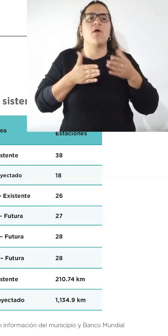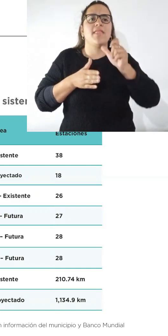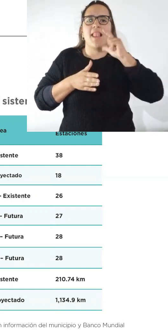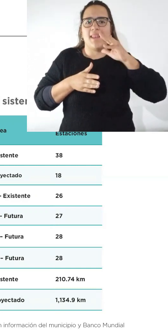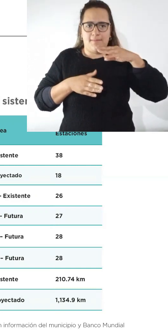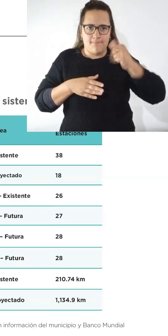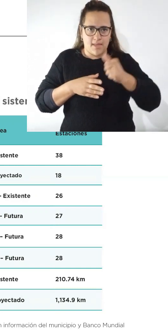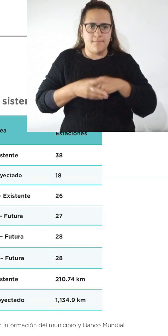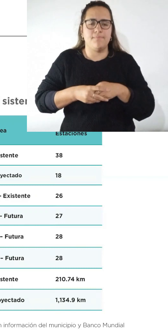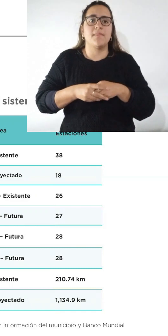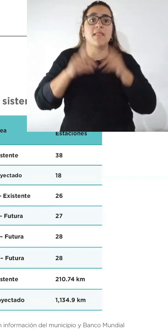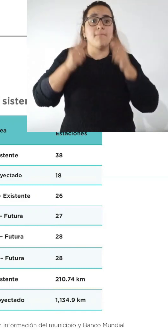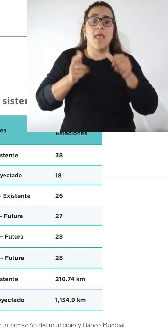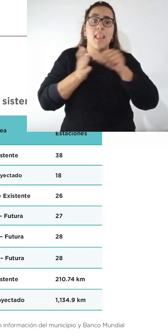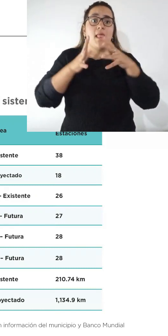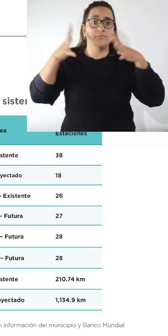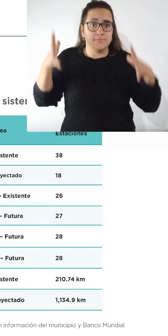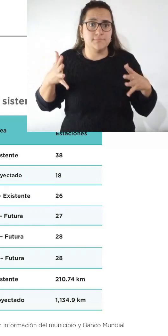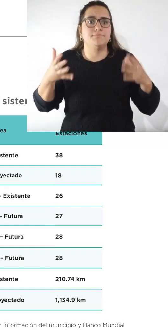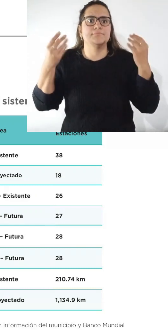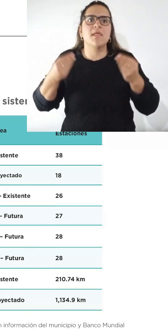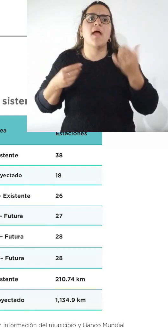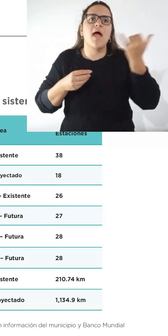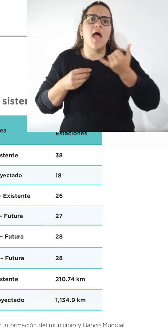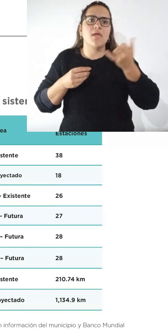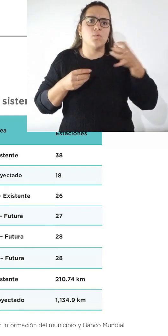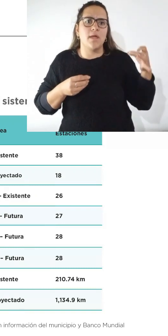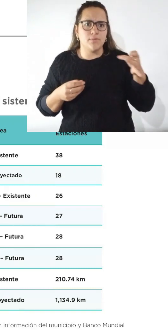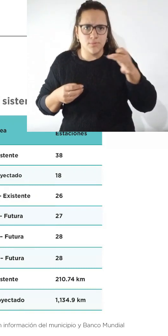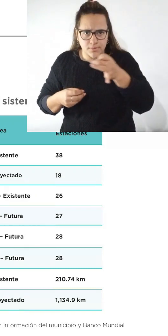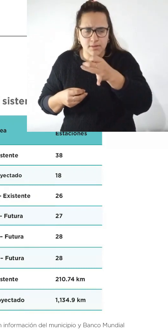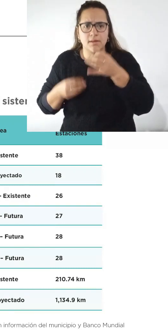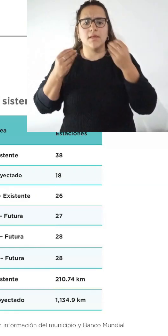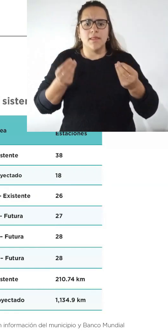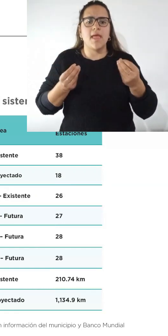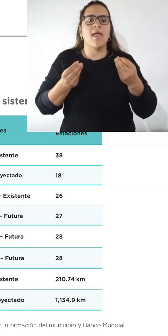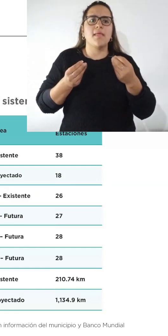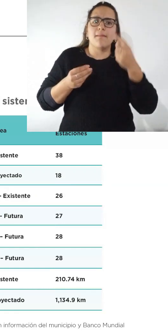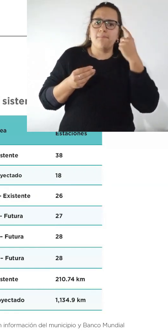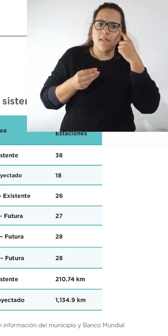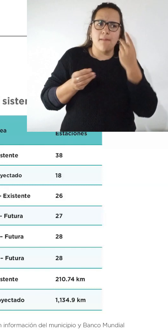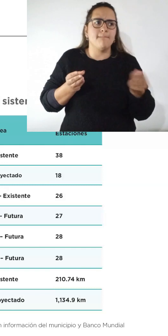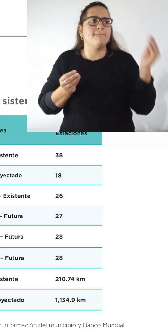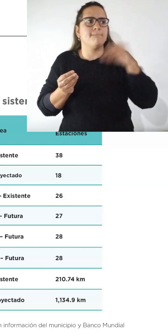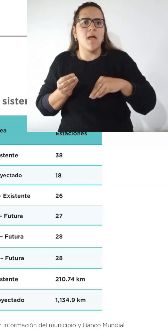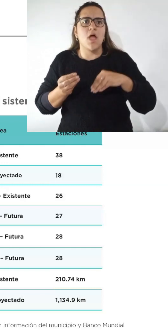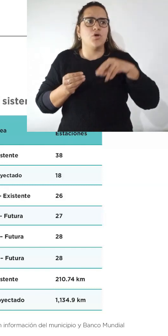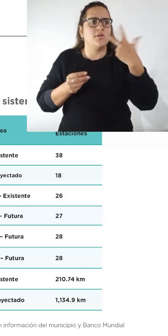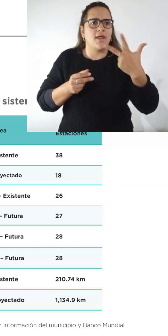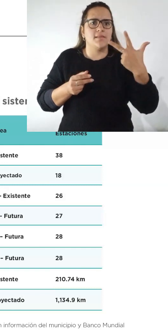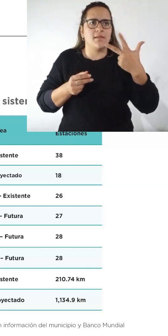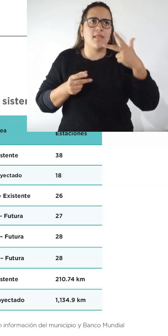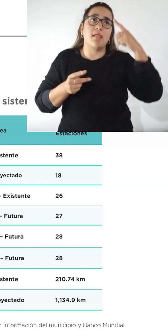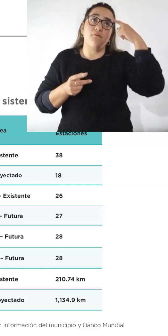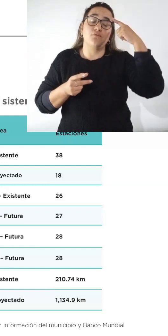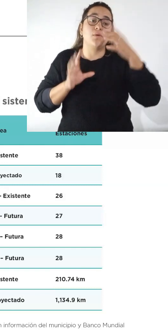servicios de Lima. Además del metropolitano, Lima tiene una línea de metro la cual se piensa complementar